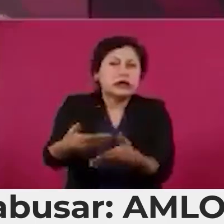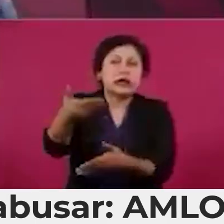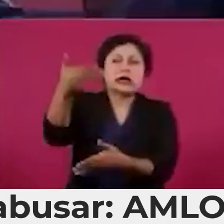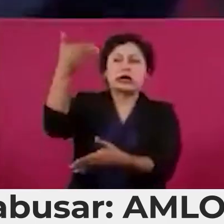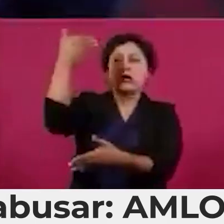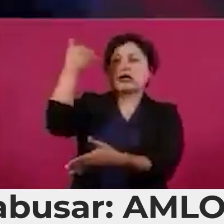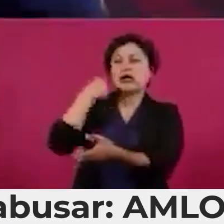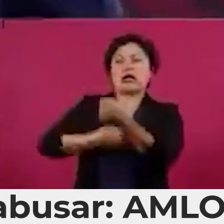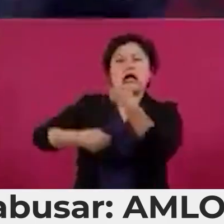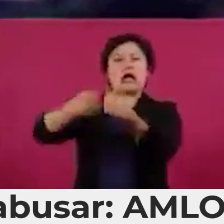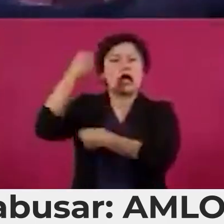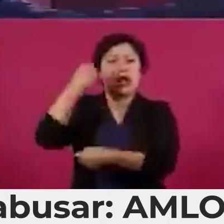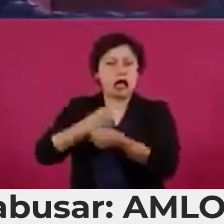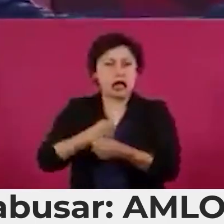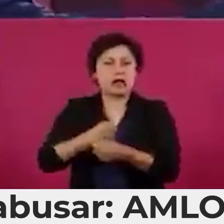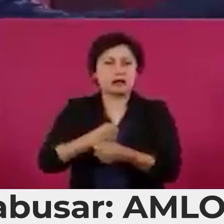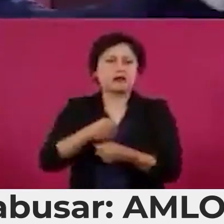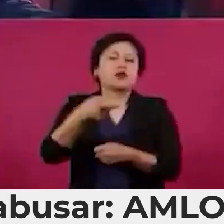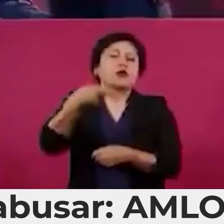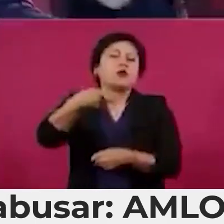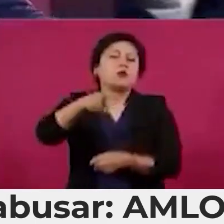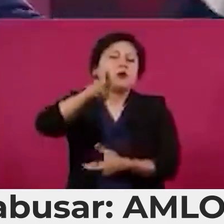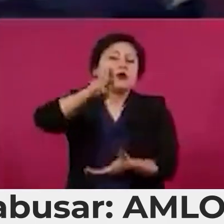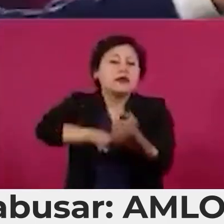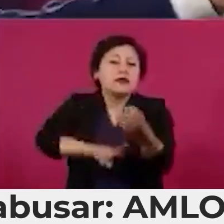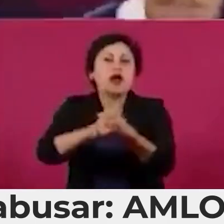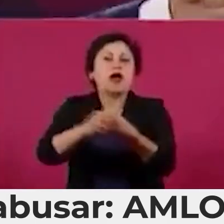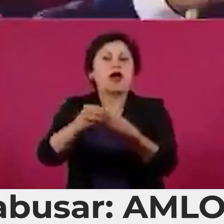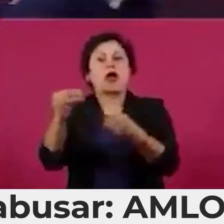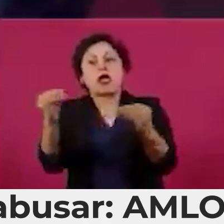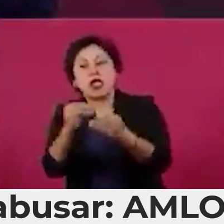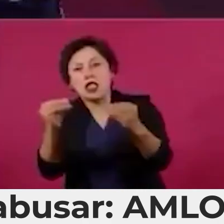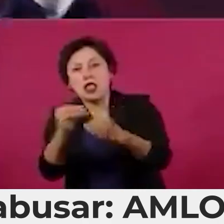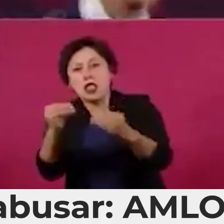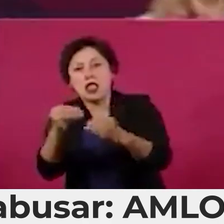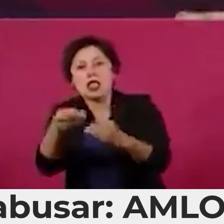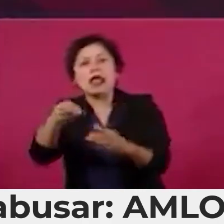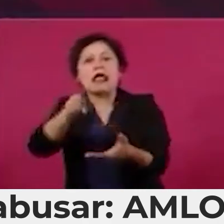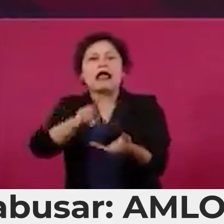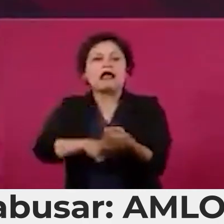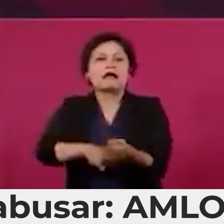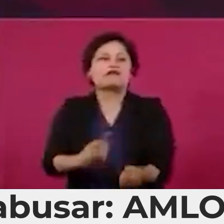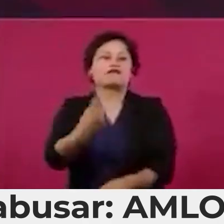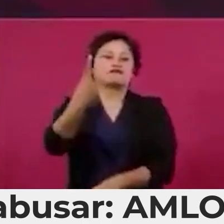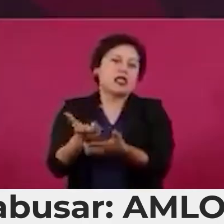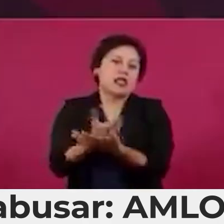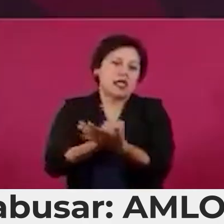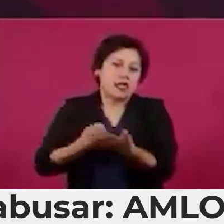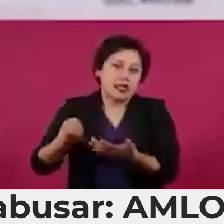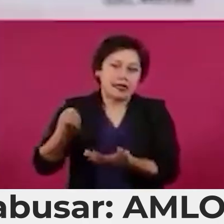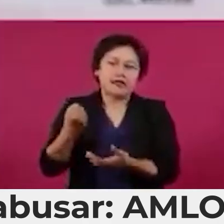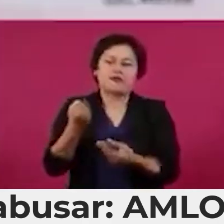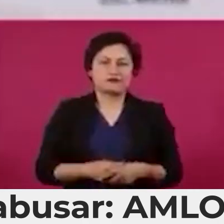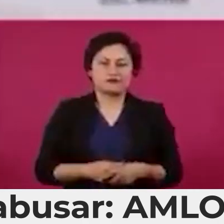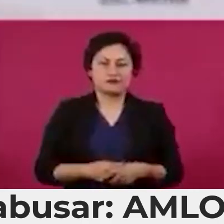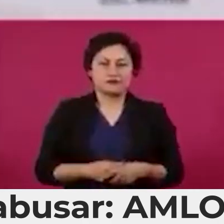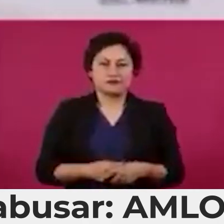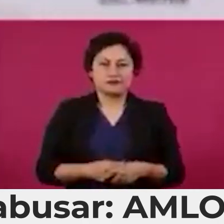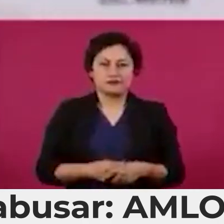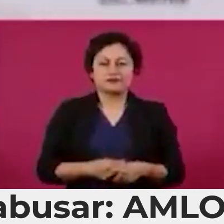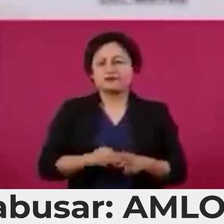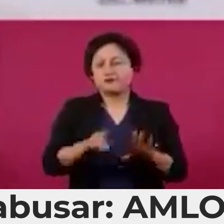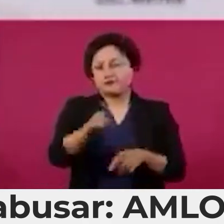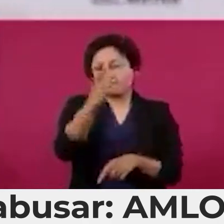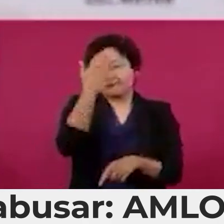Pero ahí está un abogado detrás que está queriendo sacar raja de estos